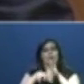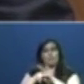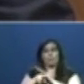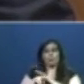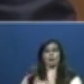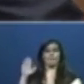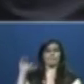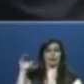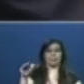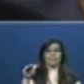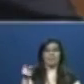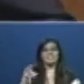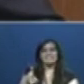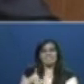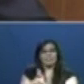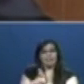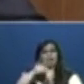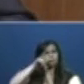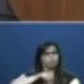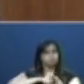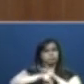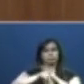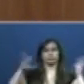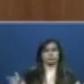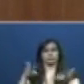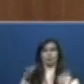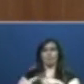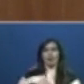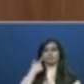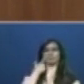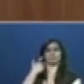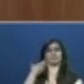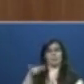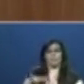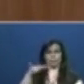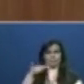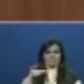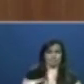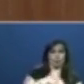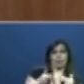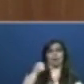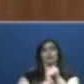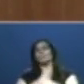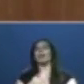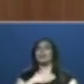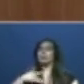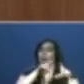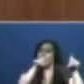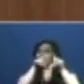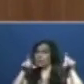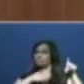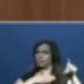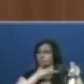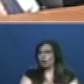aprovechamiento y relanzar su importancia socioeconómica queremos poner a disposición de nuestras empresas especialmente en el sector